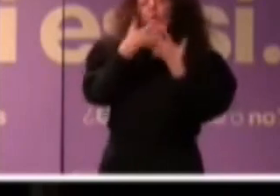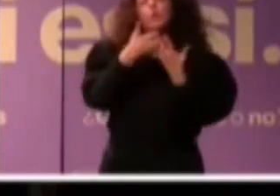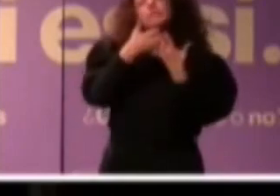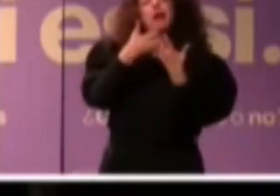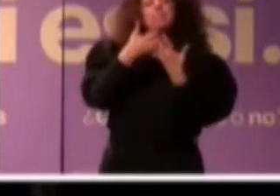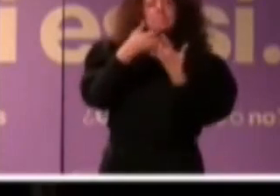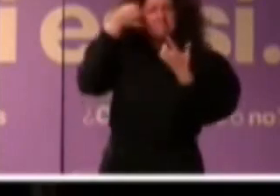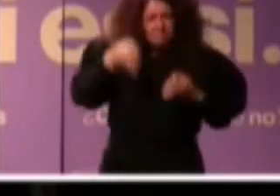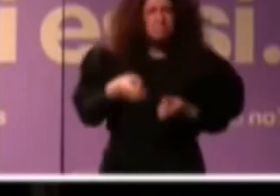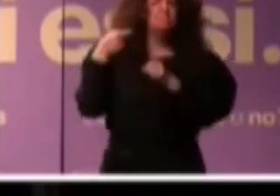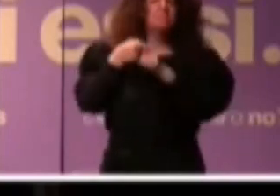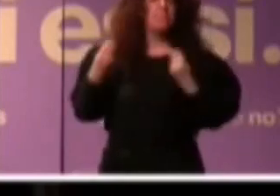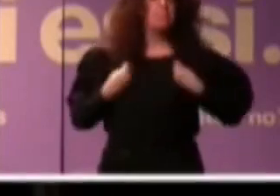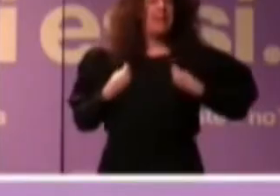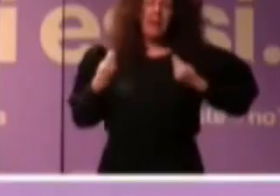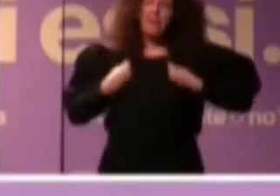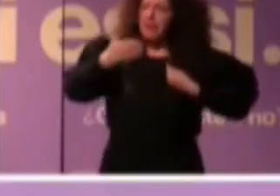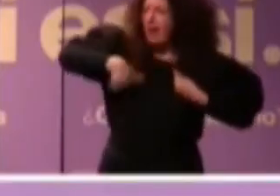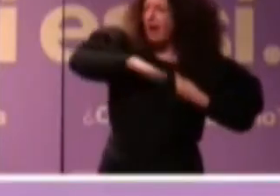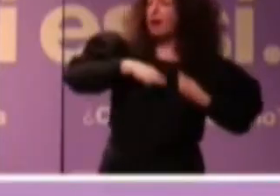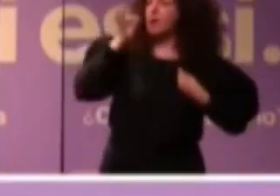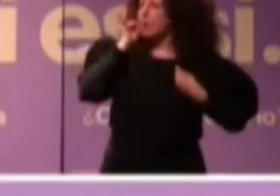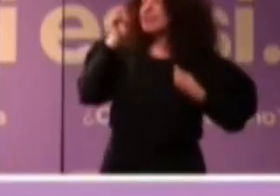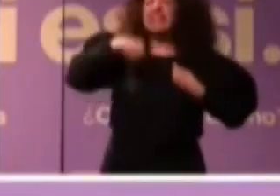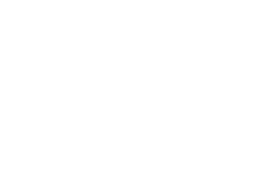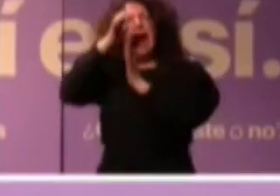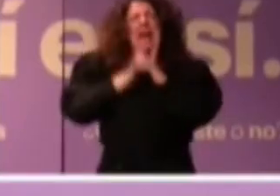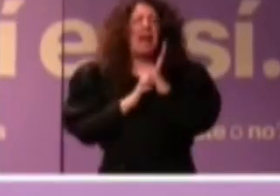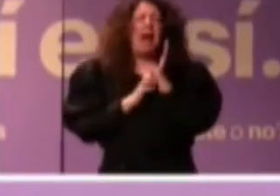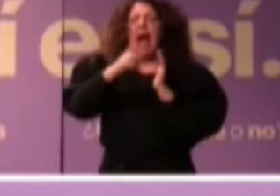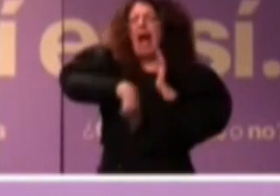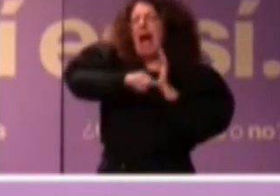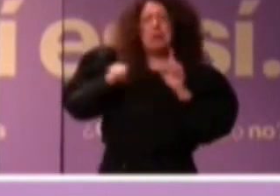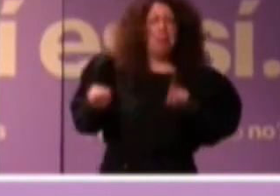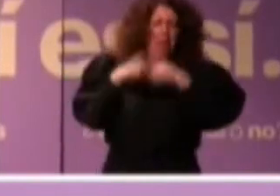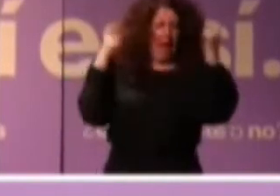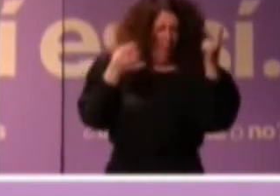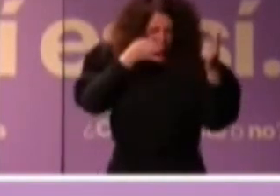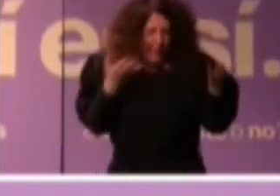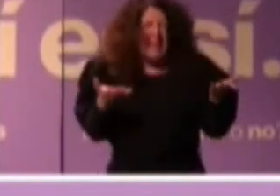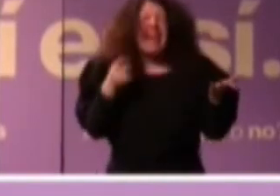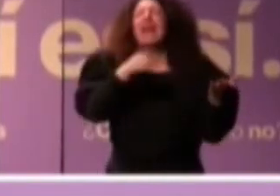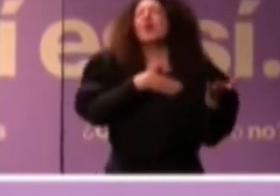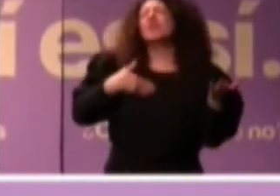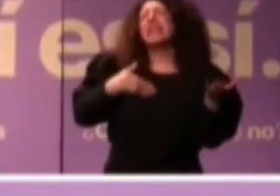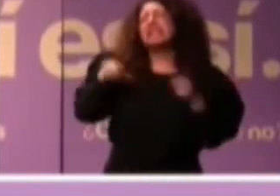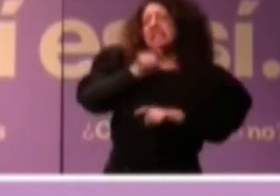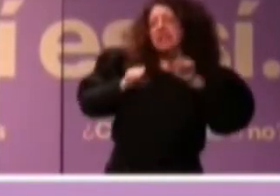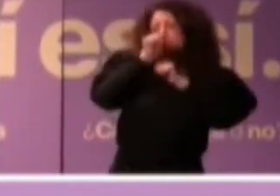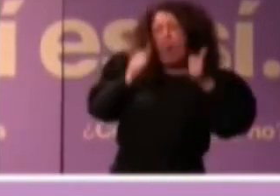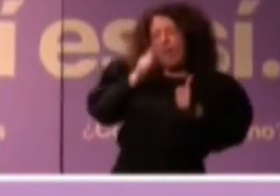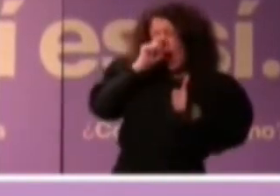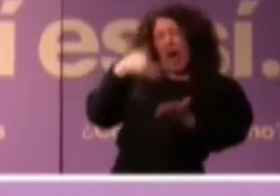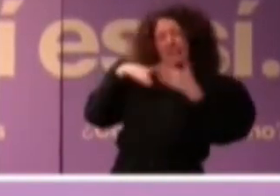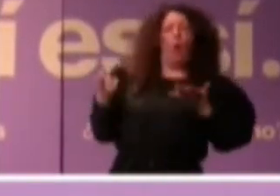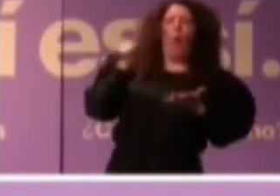vida, por la nuestra y también por la de nuestras hijas. Lo que querían era volver al modelo anterior, era